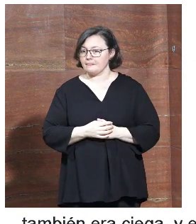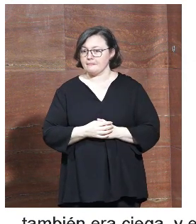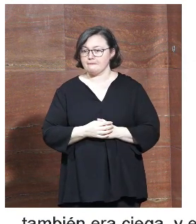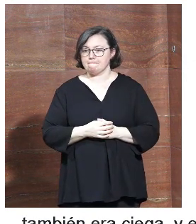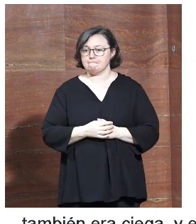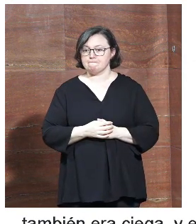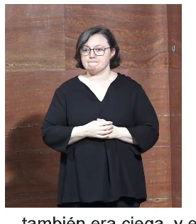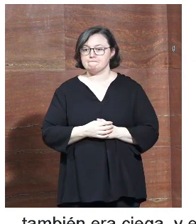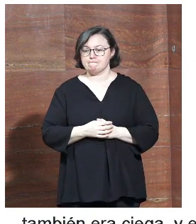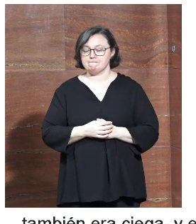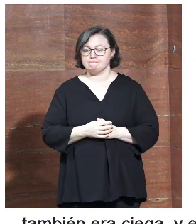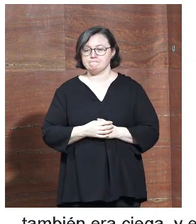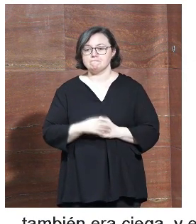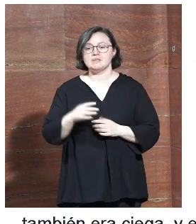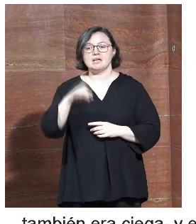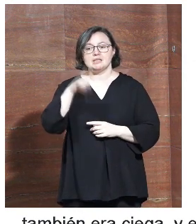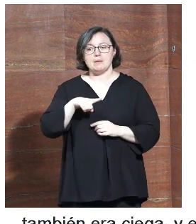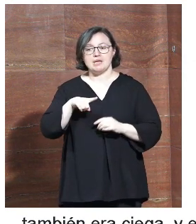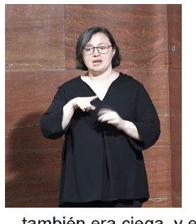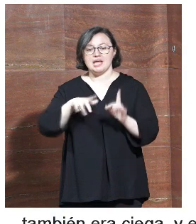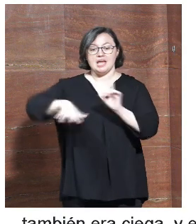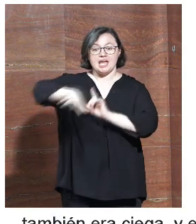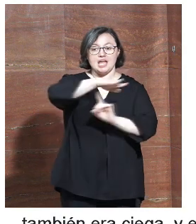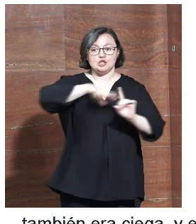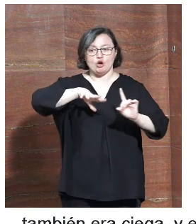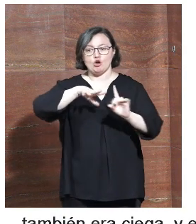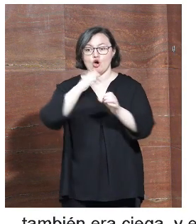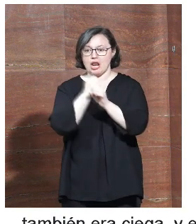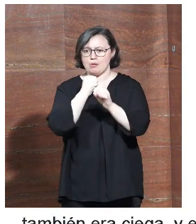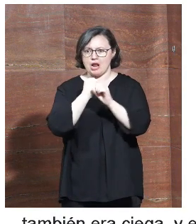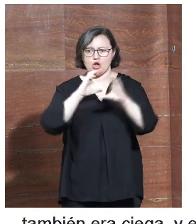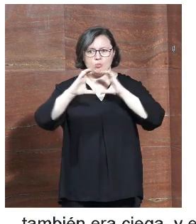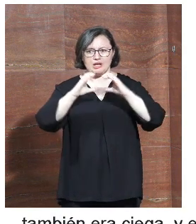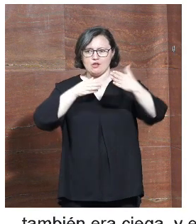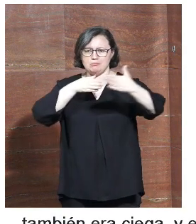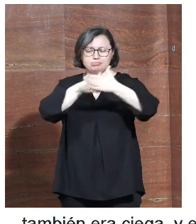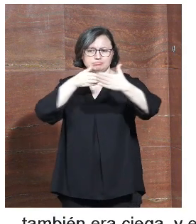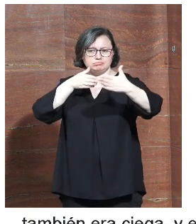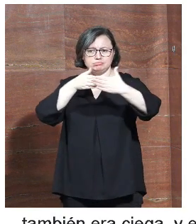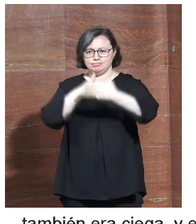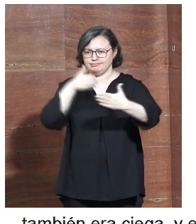también tuve bastantes problemas en el entorno laboral a la hora de la comunicación.